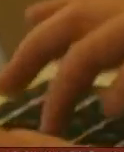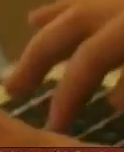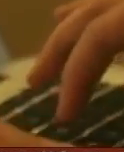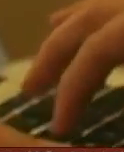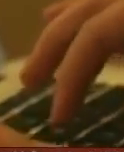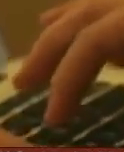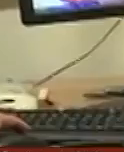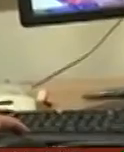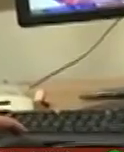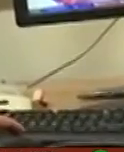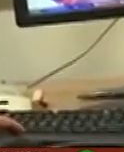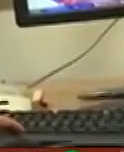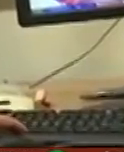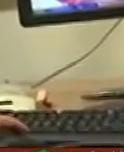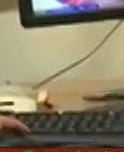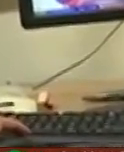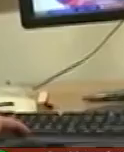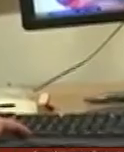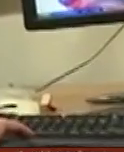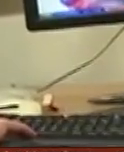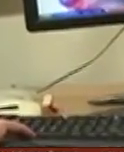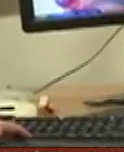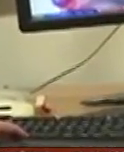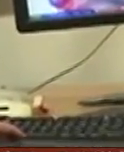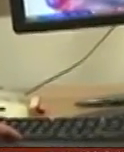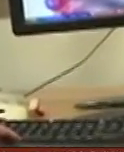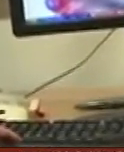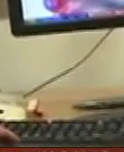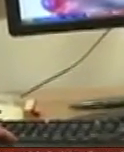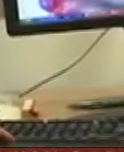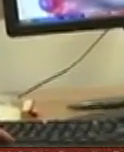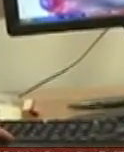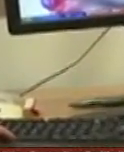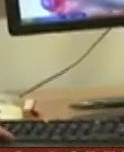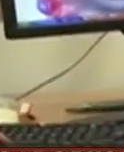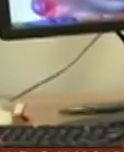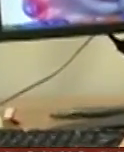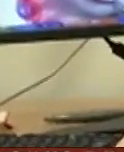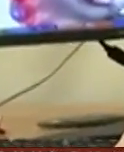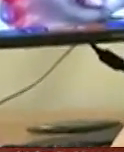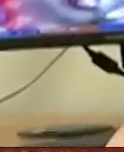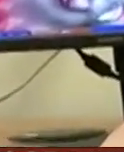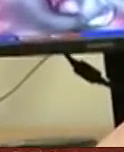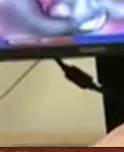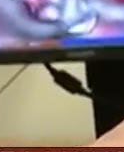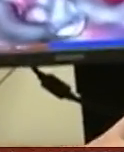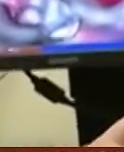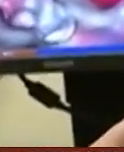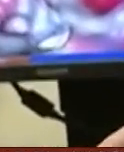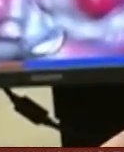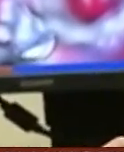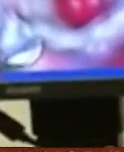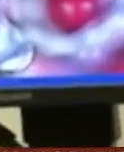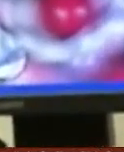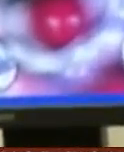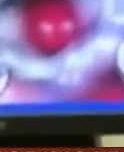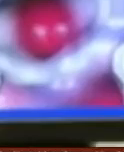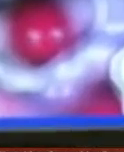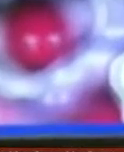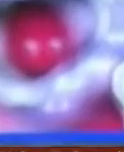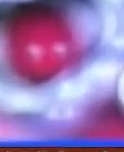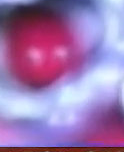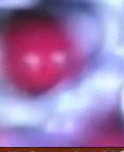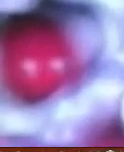generosa contribución específicamente para ayudar en la investigación de la inmunoterapia, que es una innovadora técnica